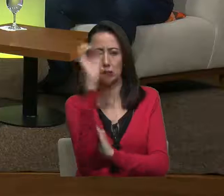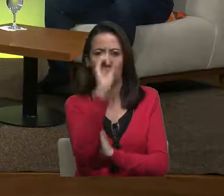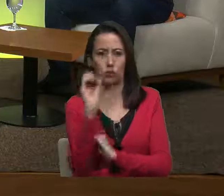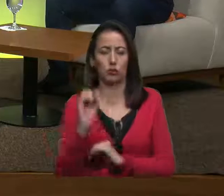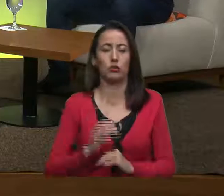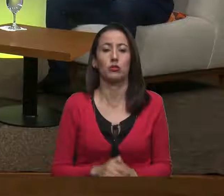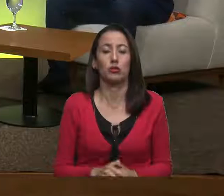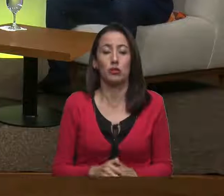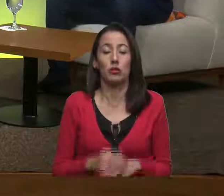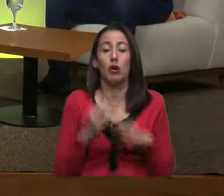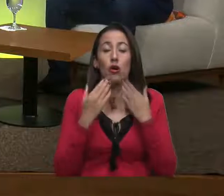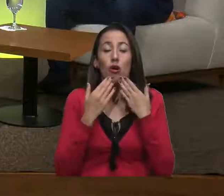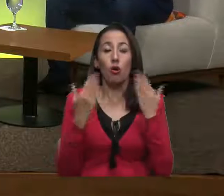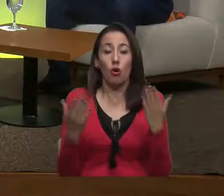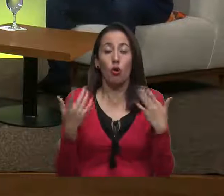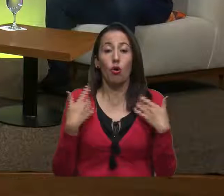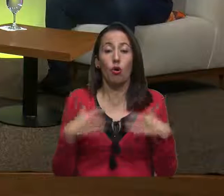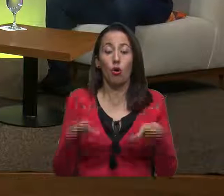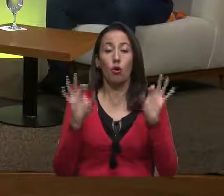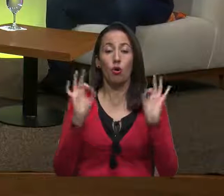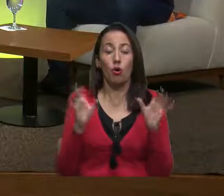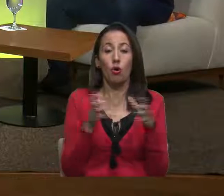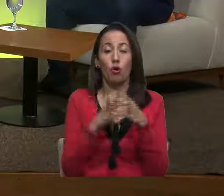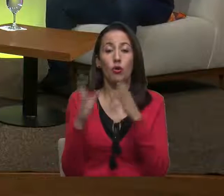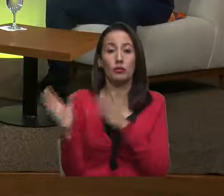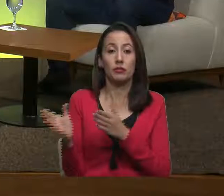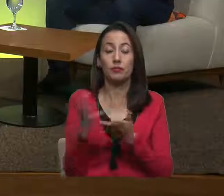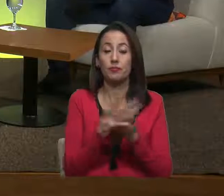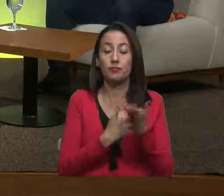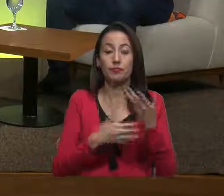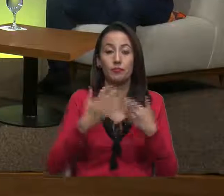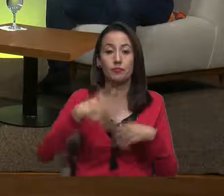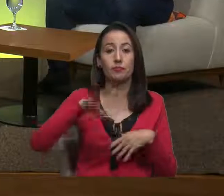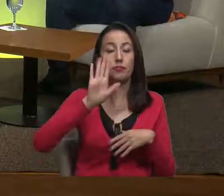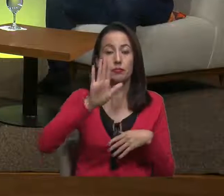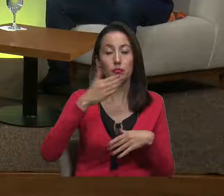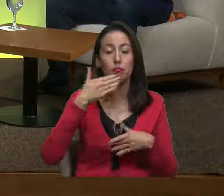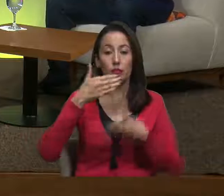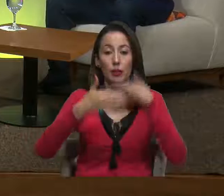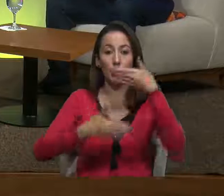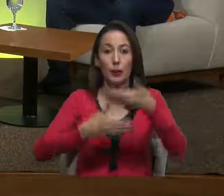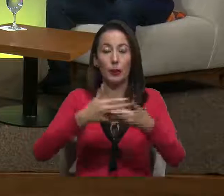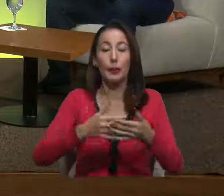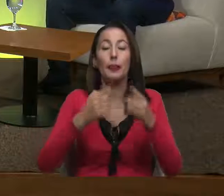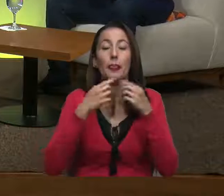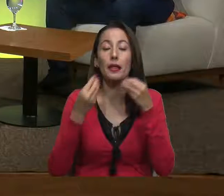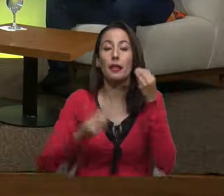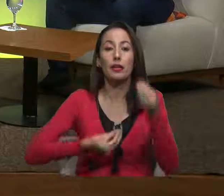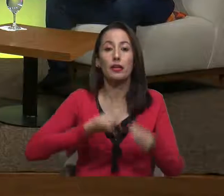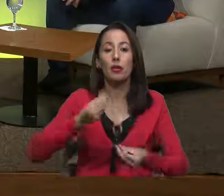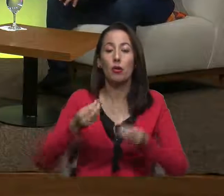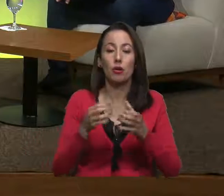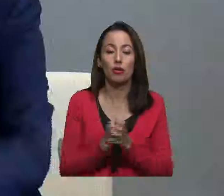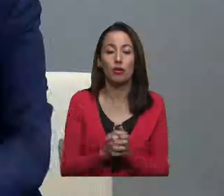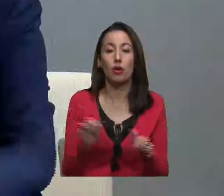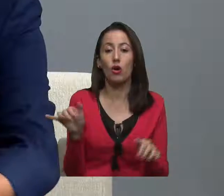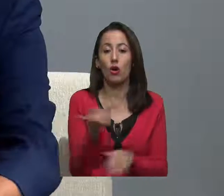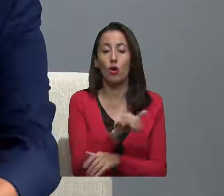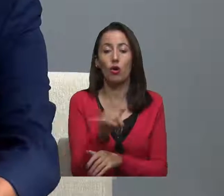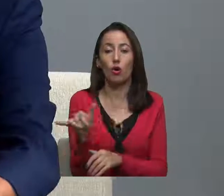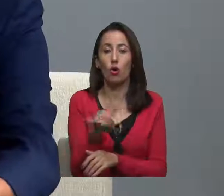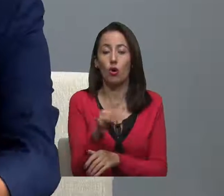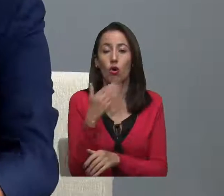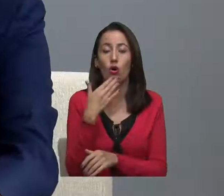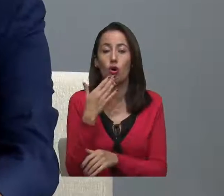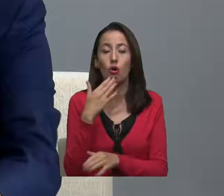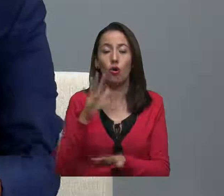idea para pero no para gastarlos es decir nos dan la plata esa plata y eso lo ponemos en la reserva igual con la minería que vamos a hacer todo lo que está